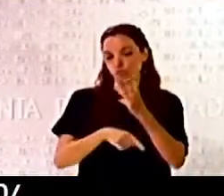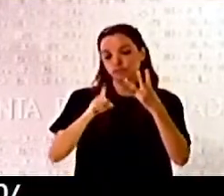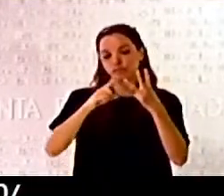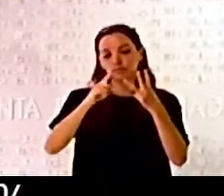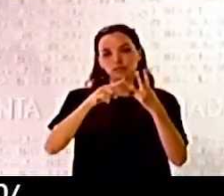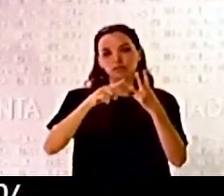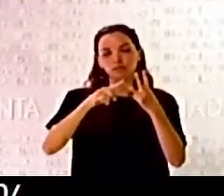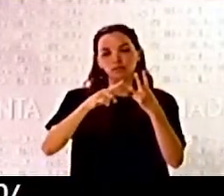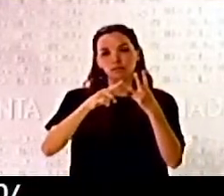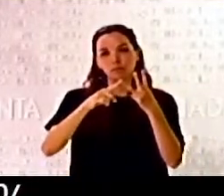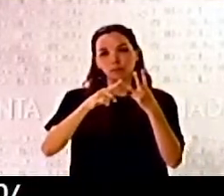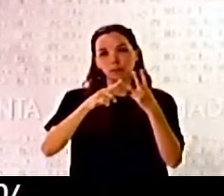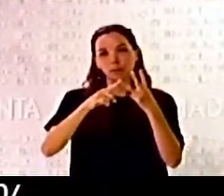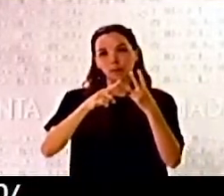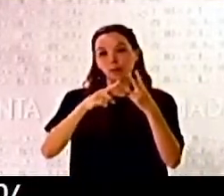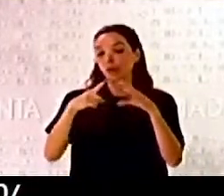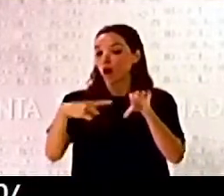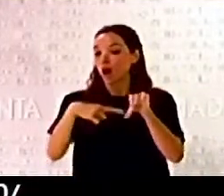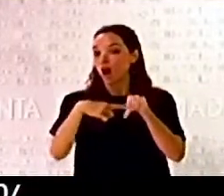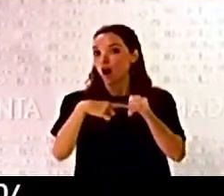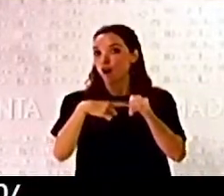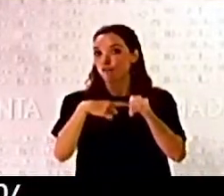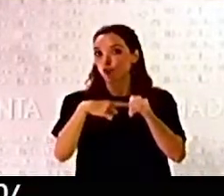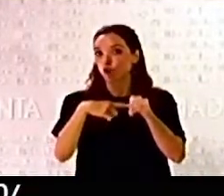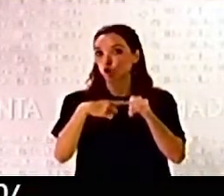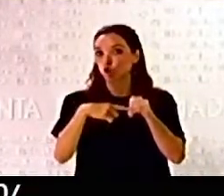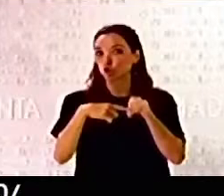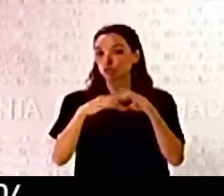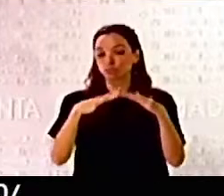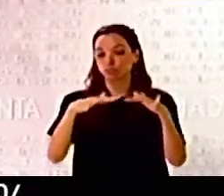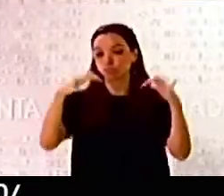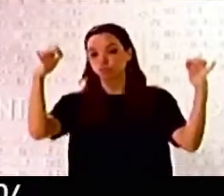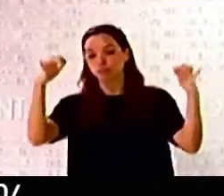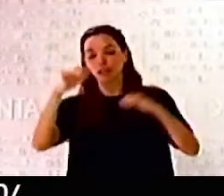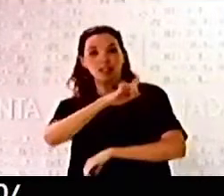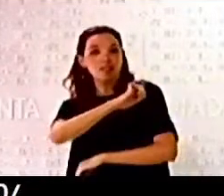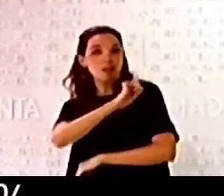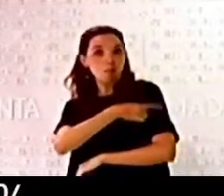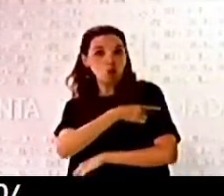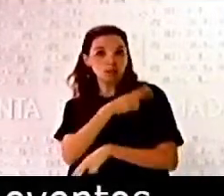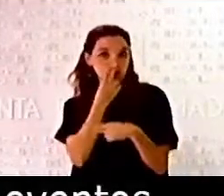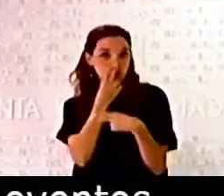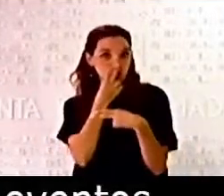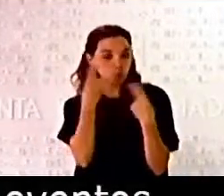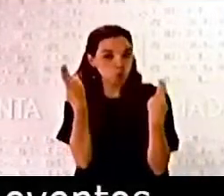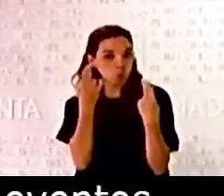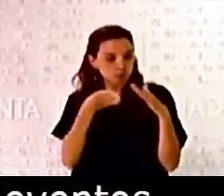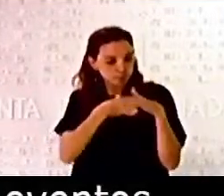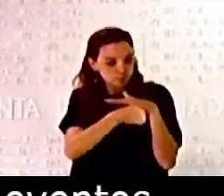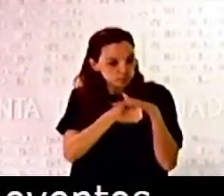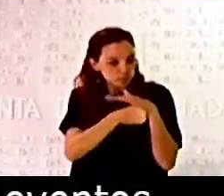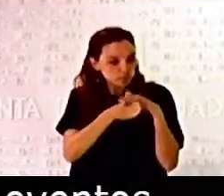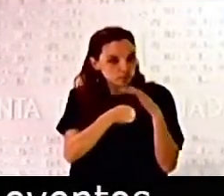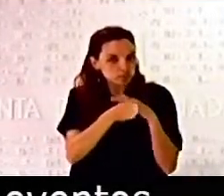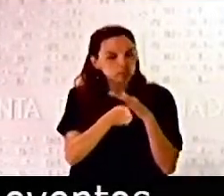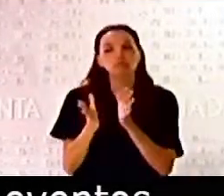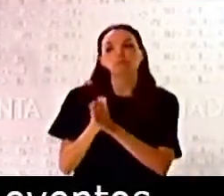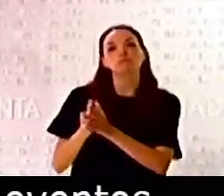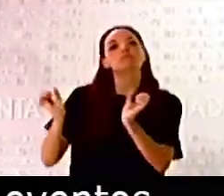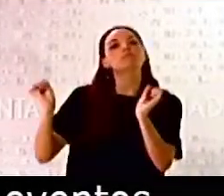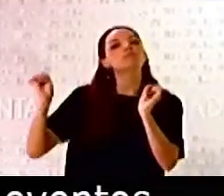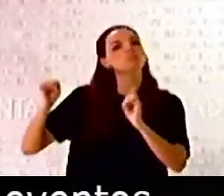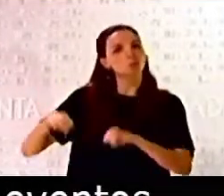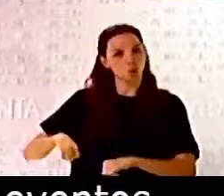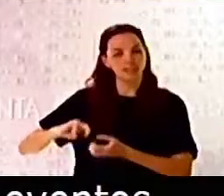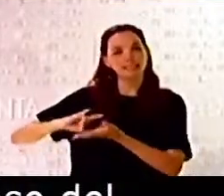se adaptan los aforos de los eventos deportivos en cuanto a público a los acuerdos del Consejo Interterritorial